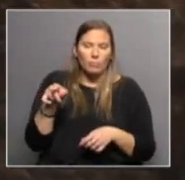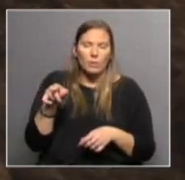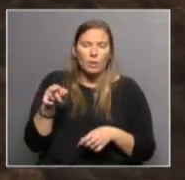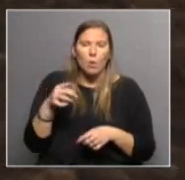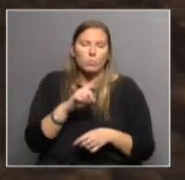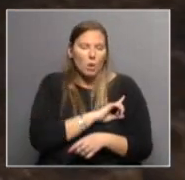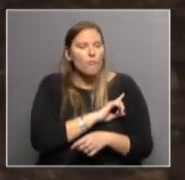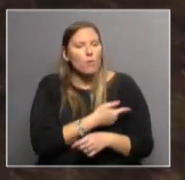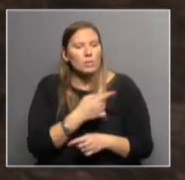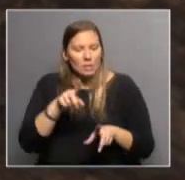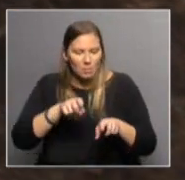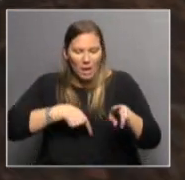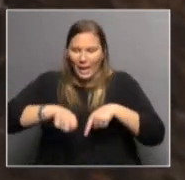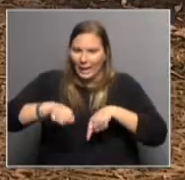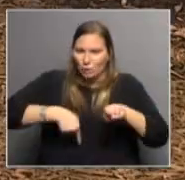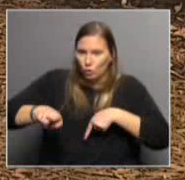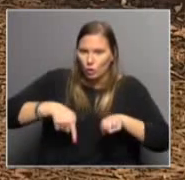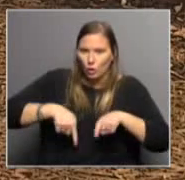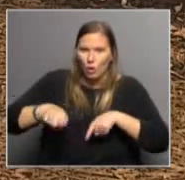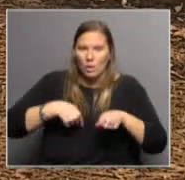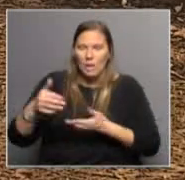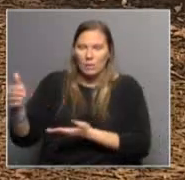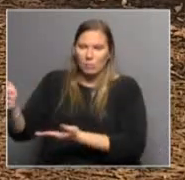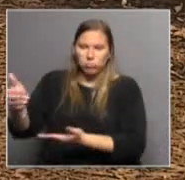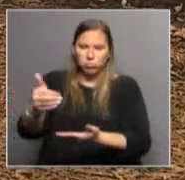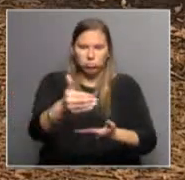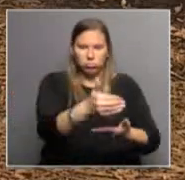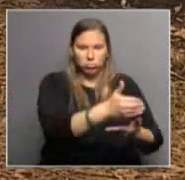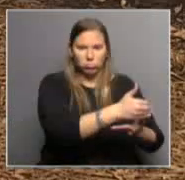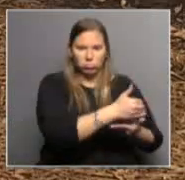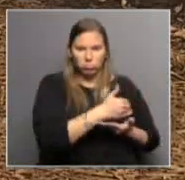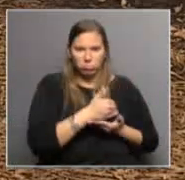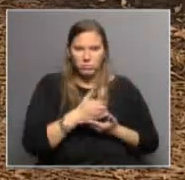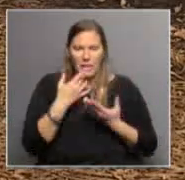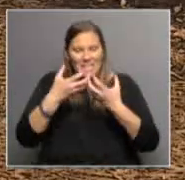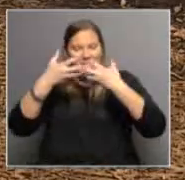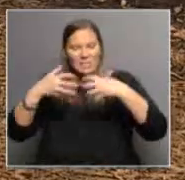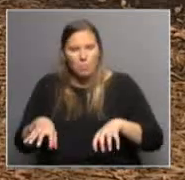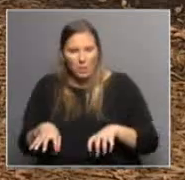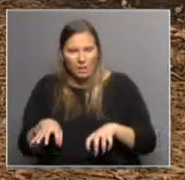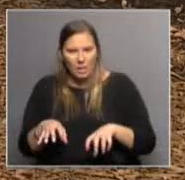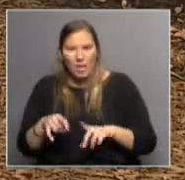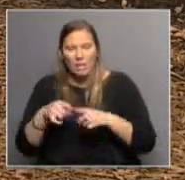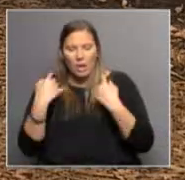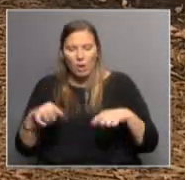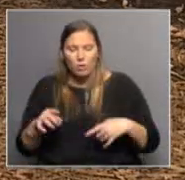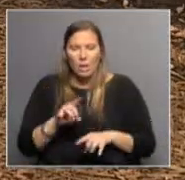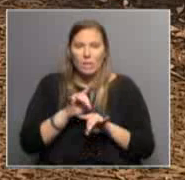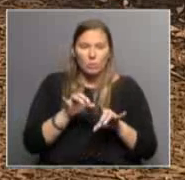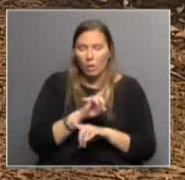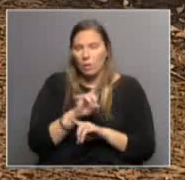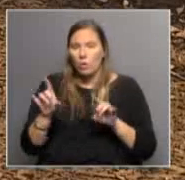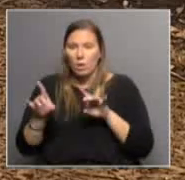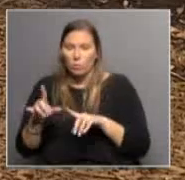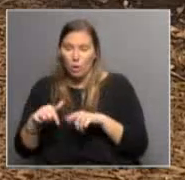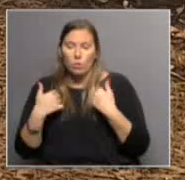mucha fuerza en la parte de gestión de recolección de esos residuos, de recolección separada de los residuos orgánicos. Y luego